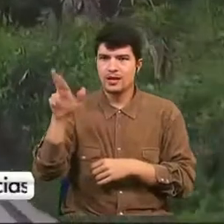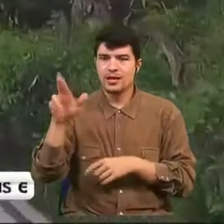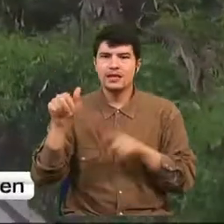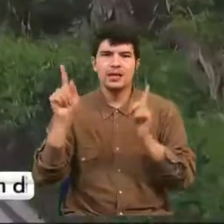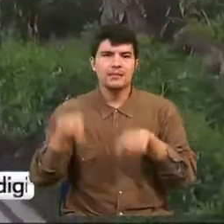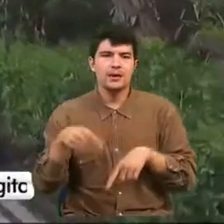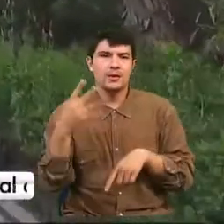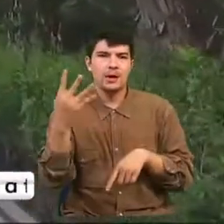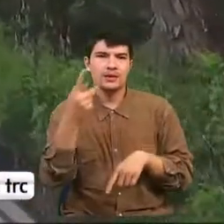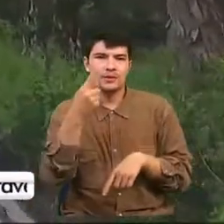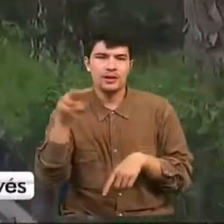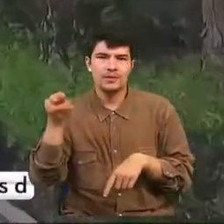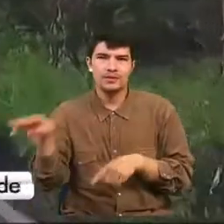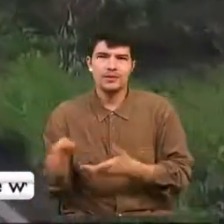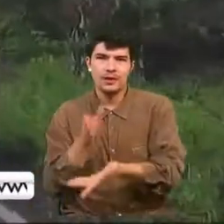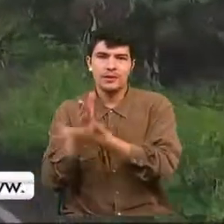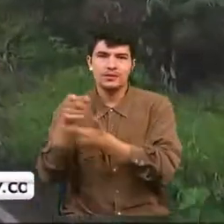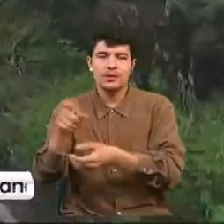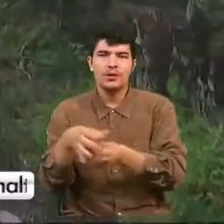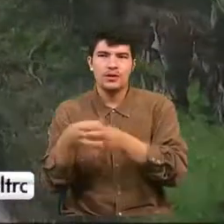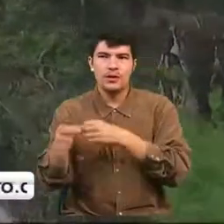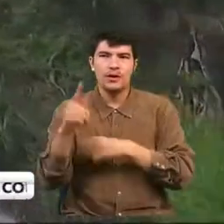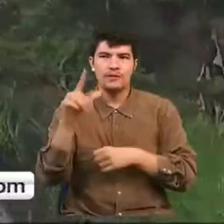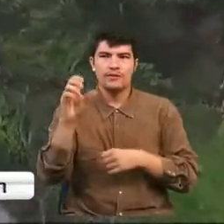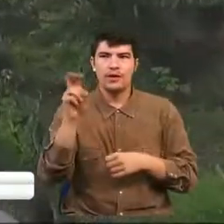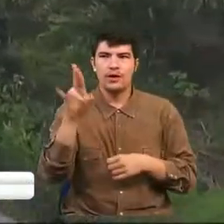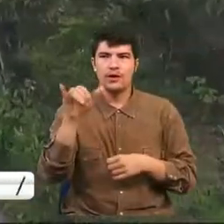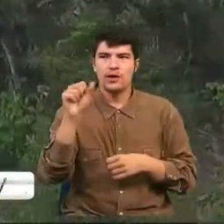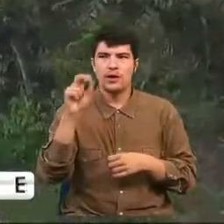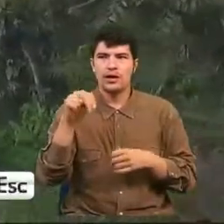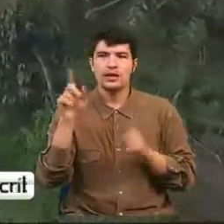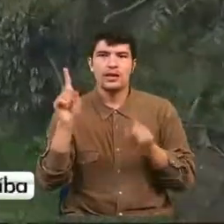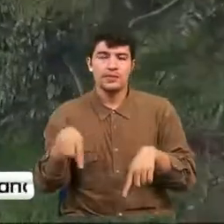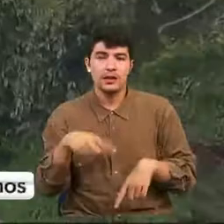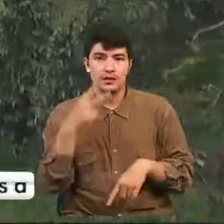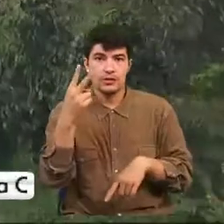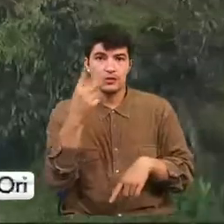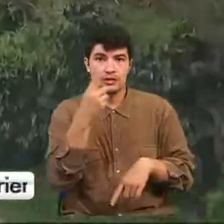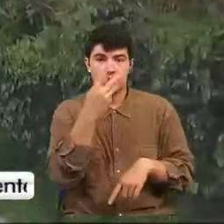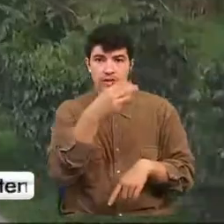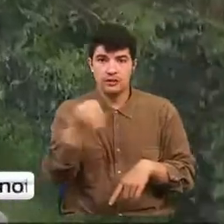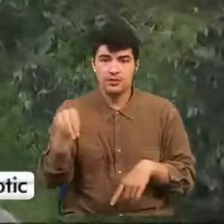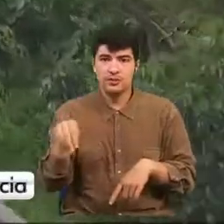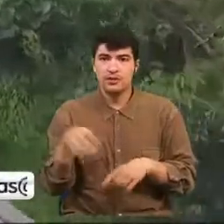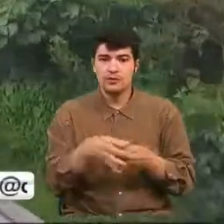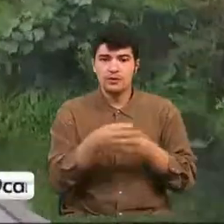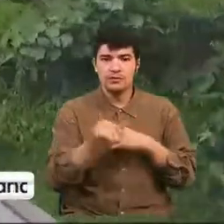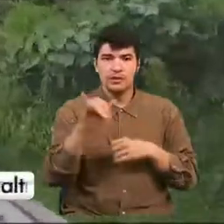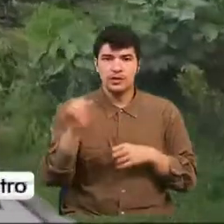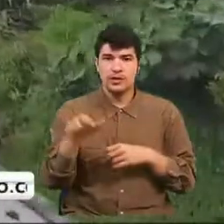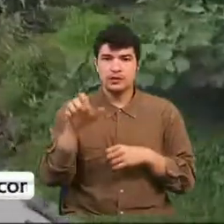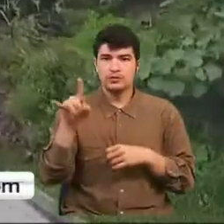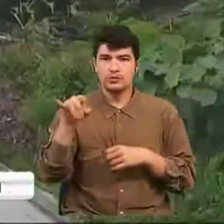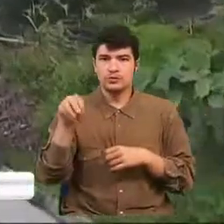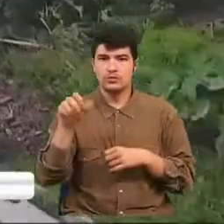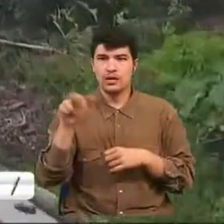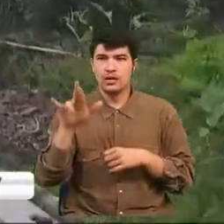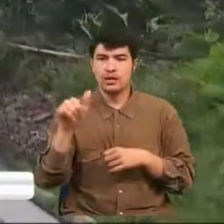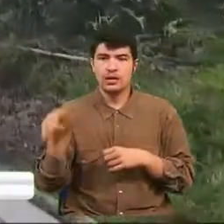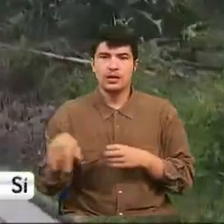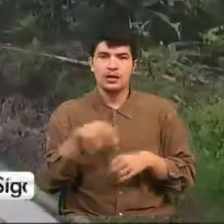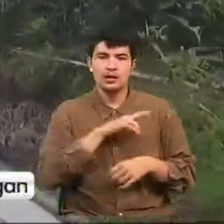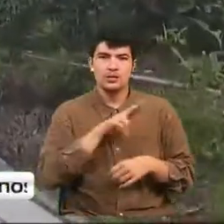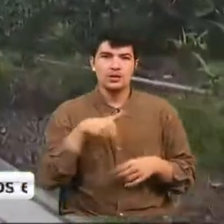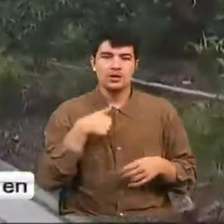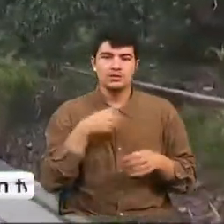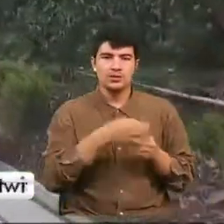de Jesús María que conducen hacia el municipio de Florián, así como los 2 kilómetros desde el municipio de Jesús María a nuestro municipio